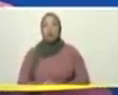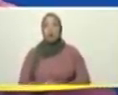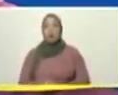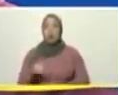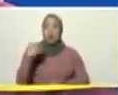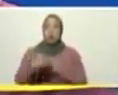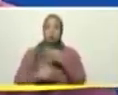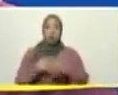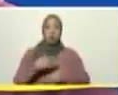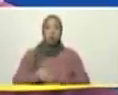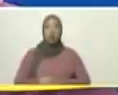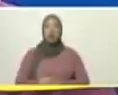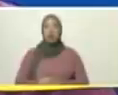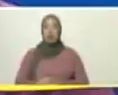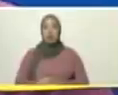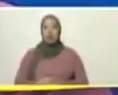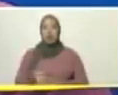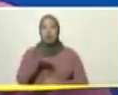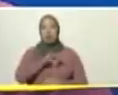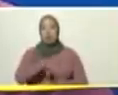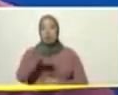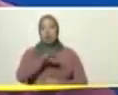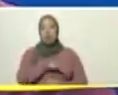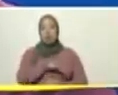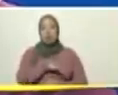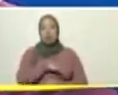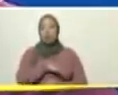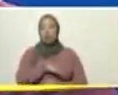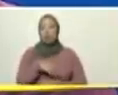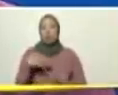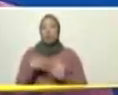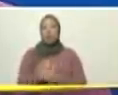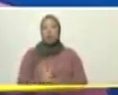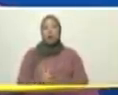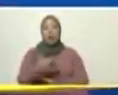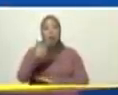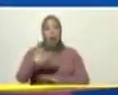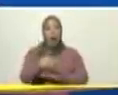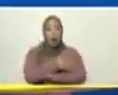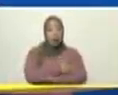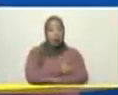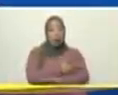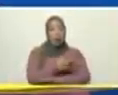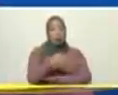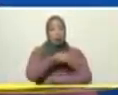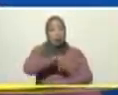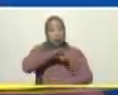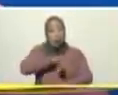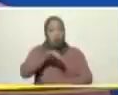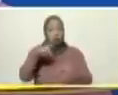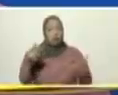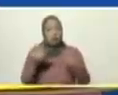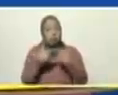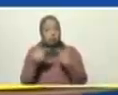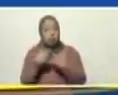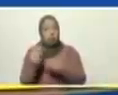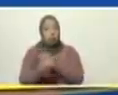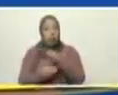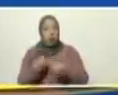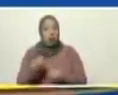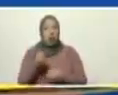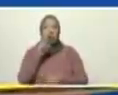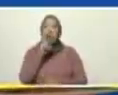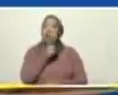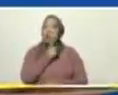catedrales y efectivamente fracasaba la experiencia soviética, ¿no? Y cuando todos los comunistas corrían hacia atrás, se cambiaban los